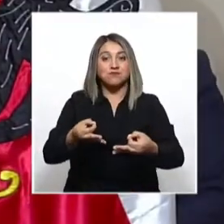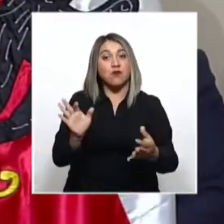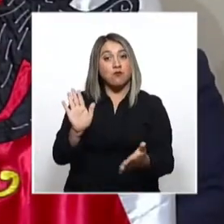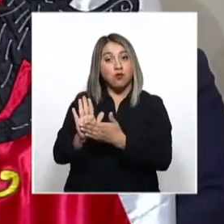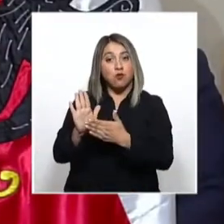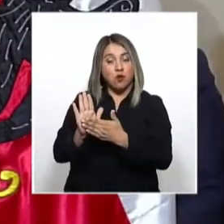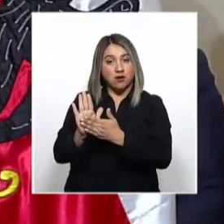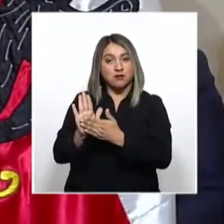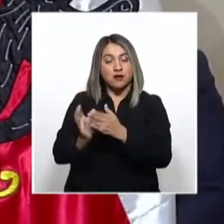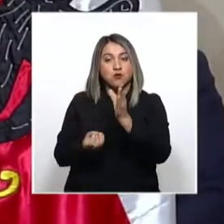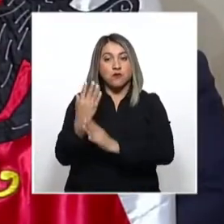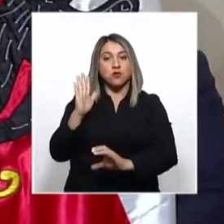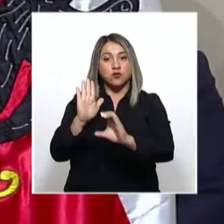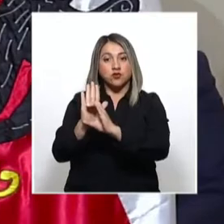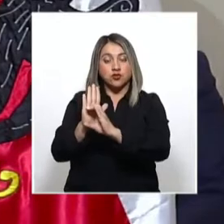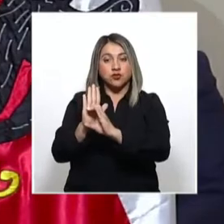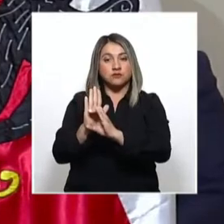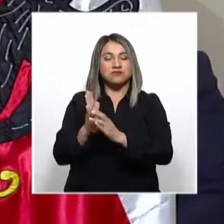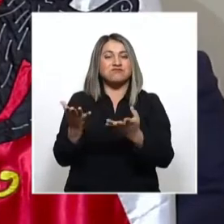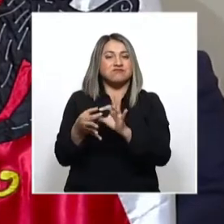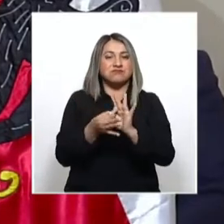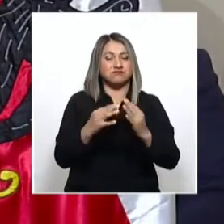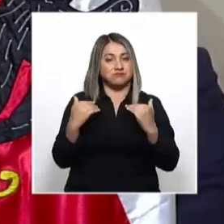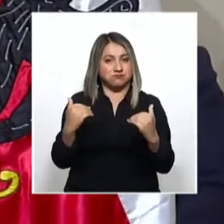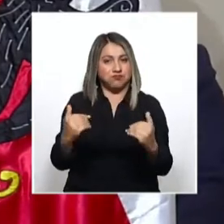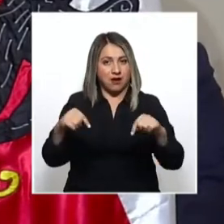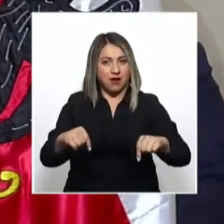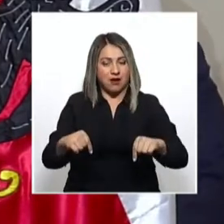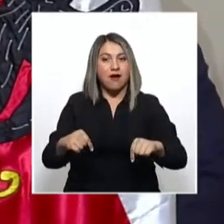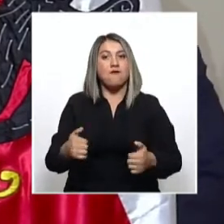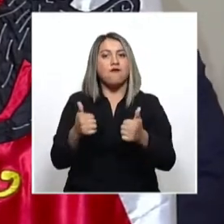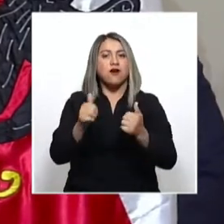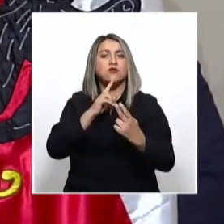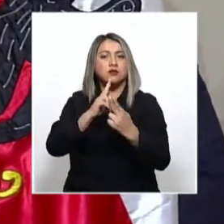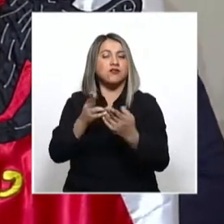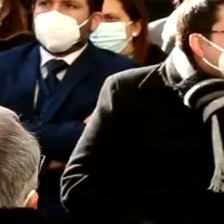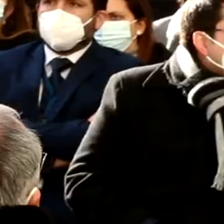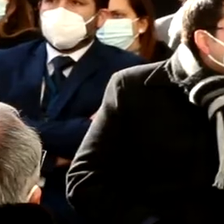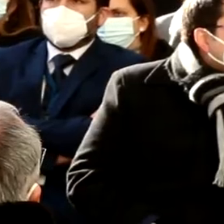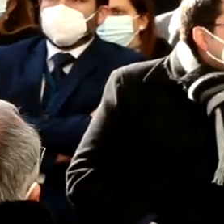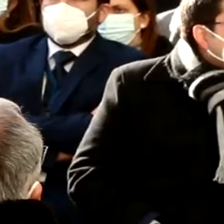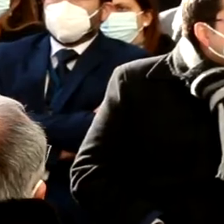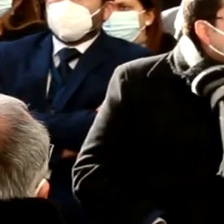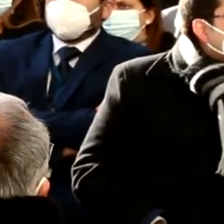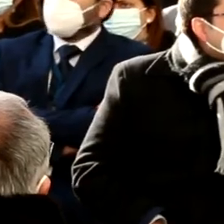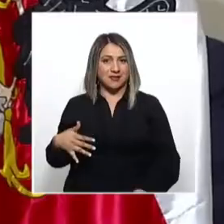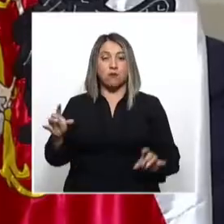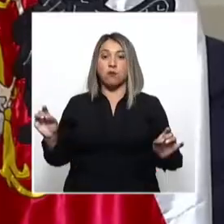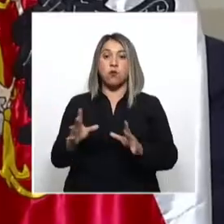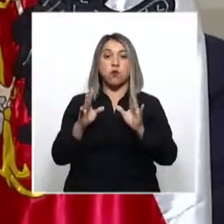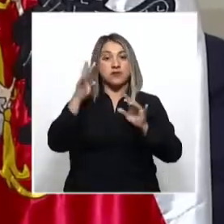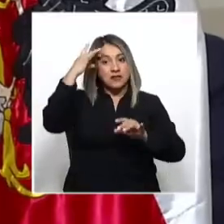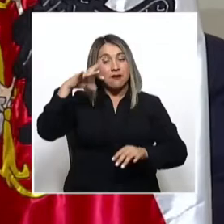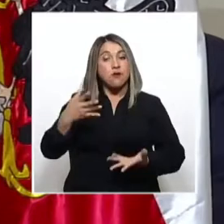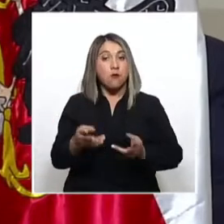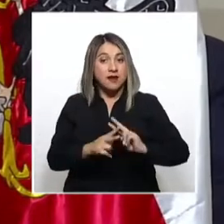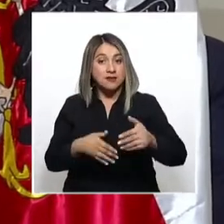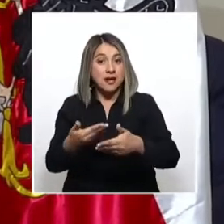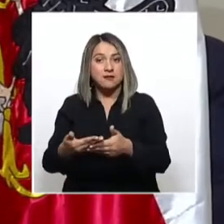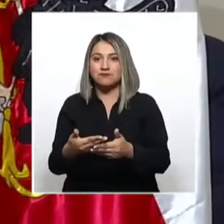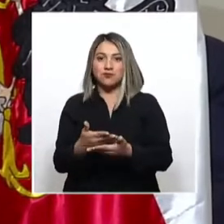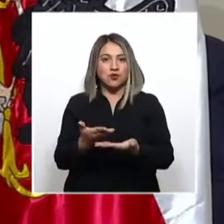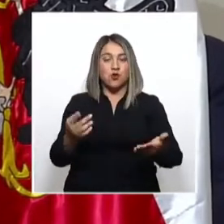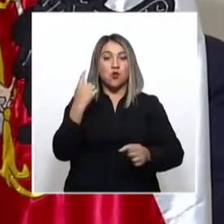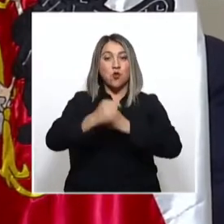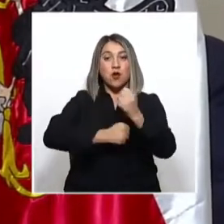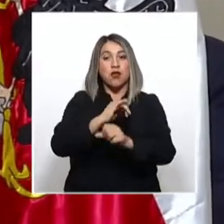que hoy nos convoca es el resultado de un trabajo colectivo. Y aquí estamos, justo un año